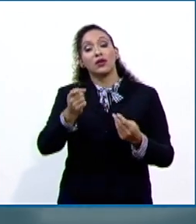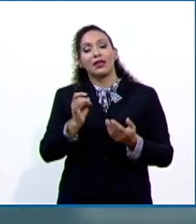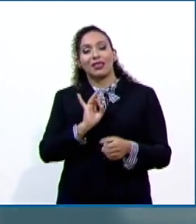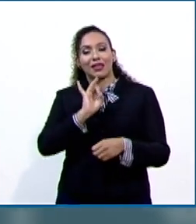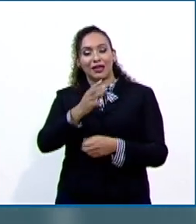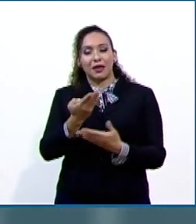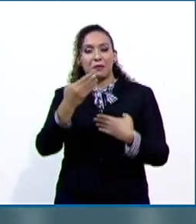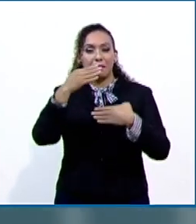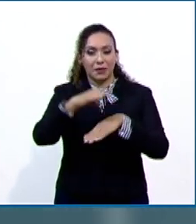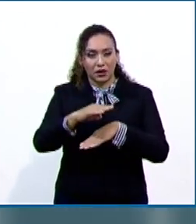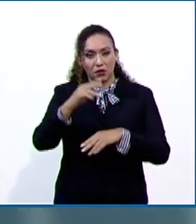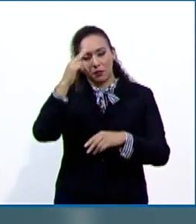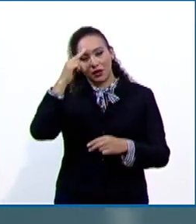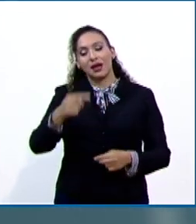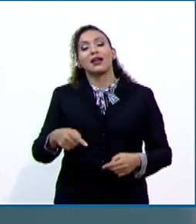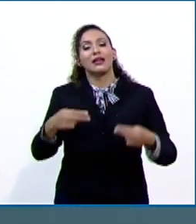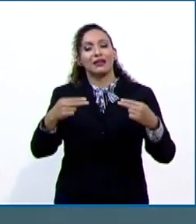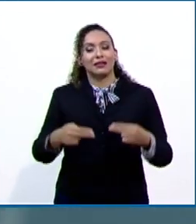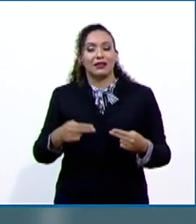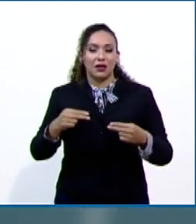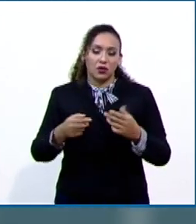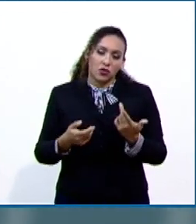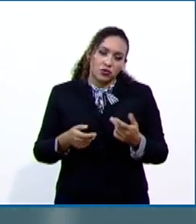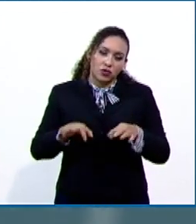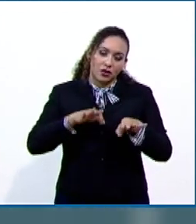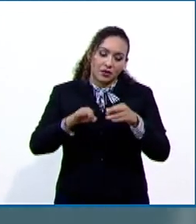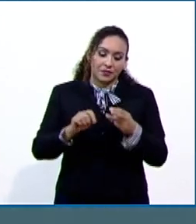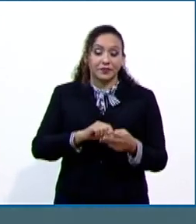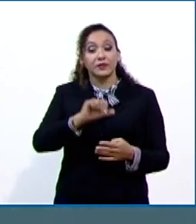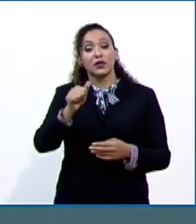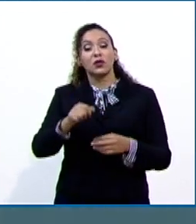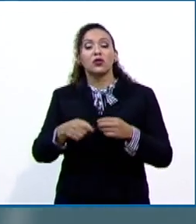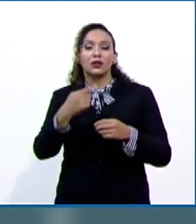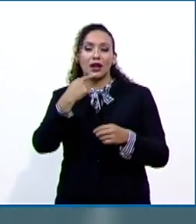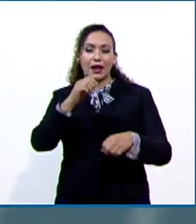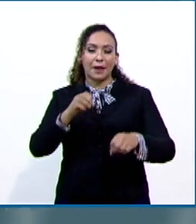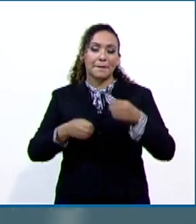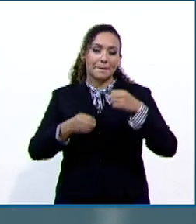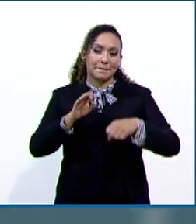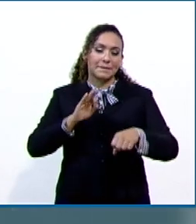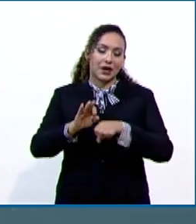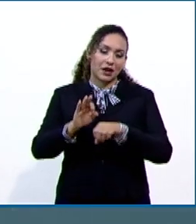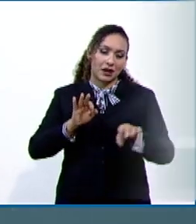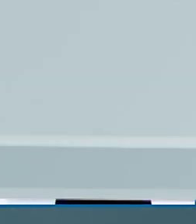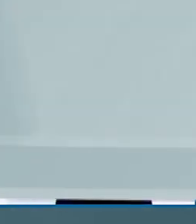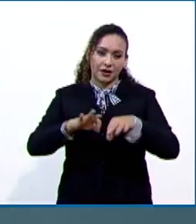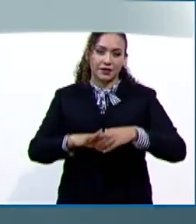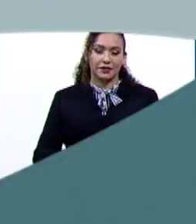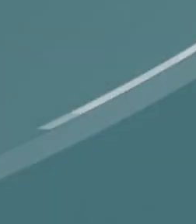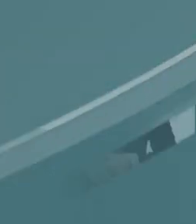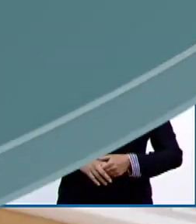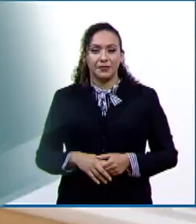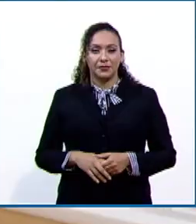juicio oral mercantil y suspensión en el amparo directo laboral.